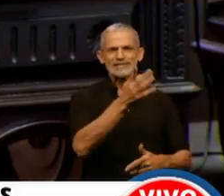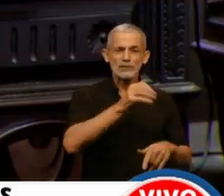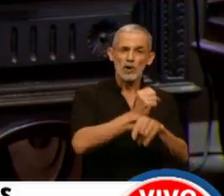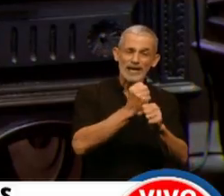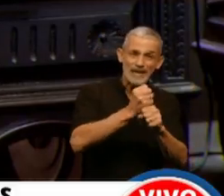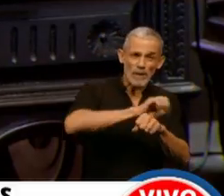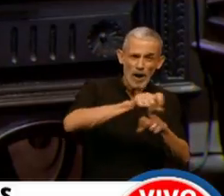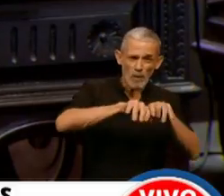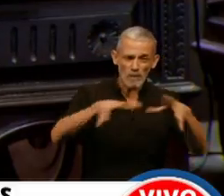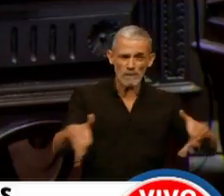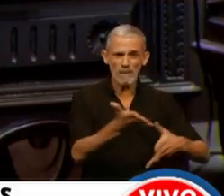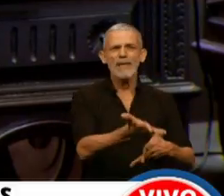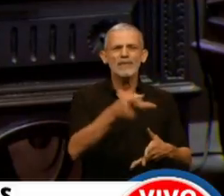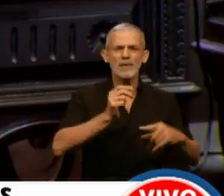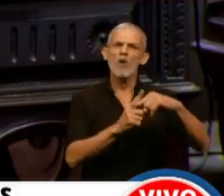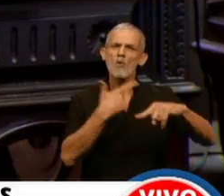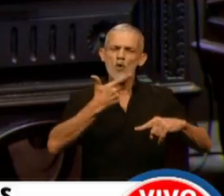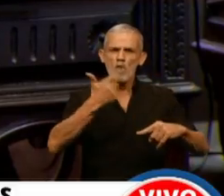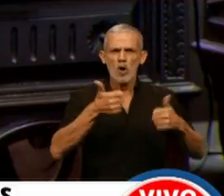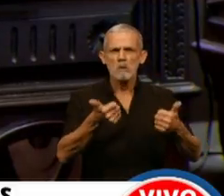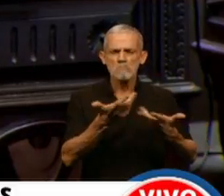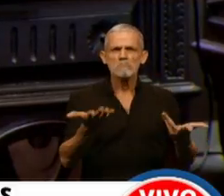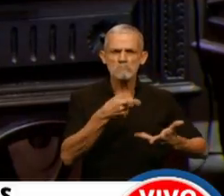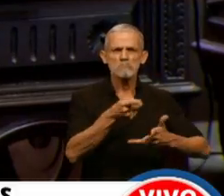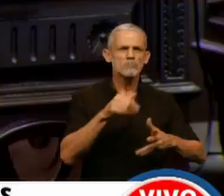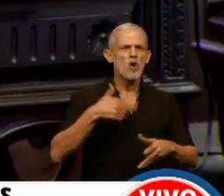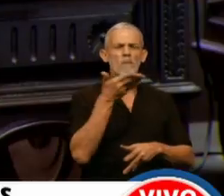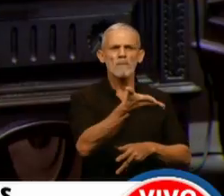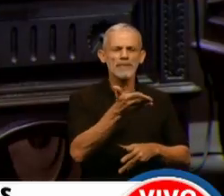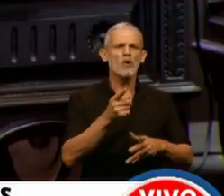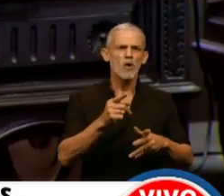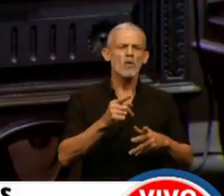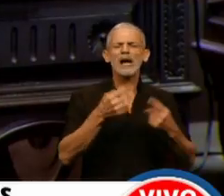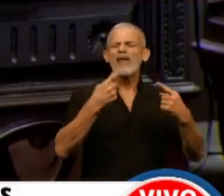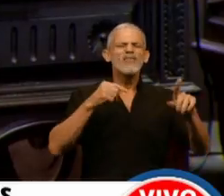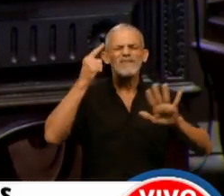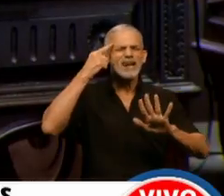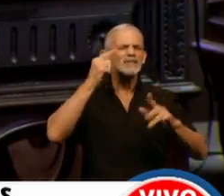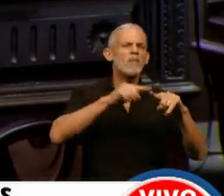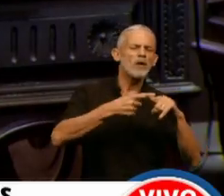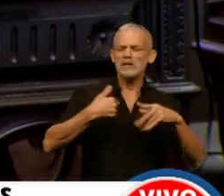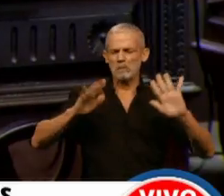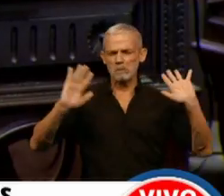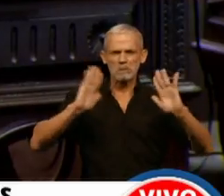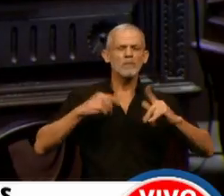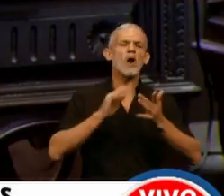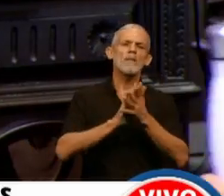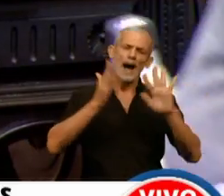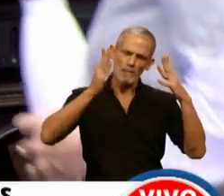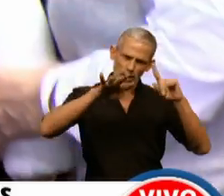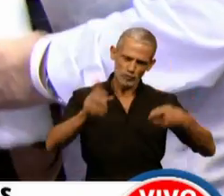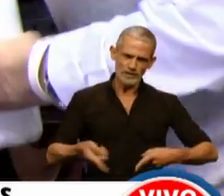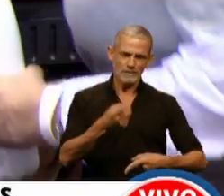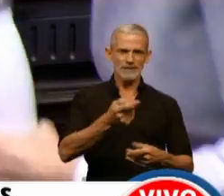estos últimos dos años la cruz roja al cual pidió más allá de las diferencias de colores políticos un fuerte aplauso